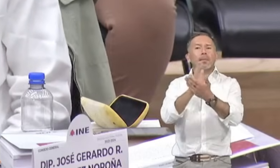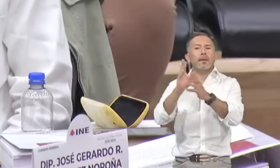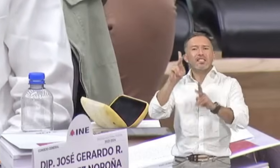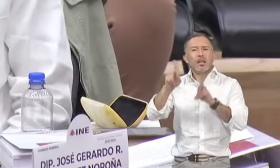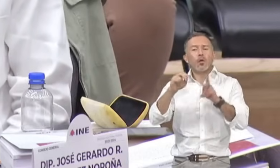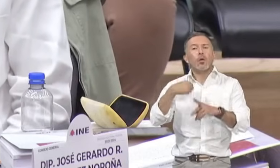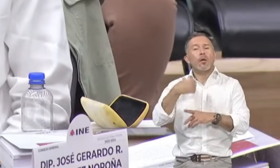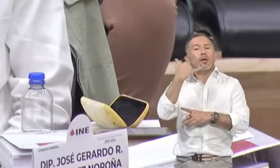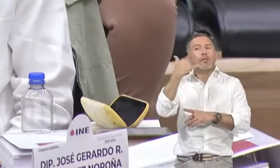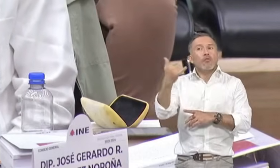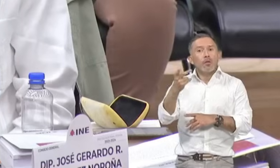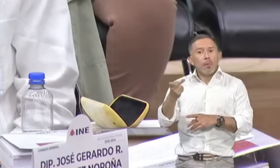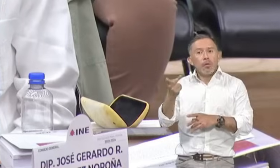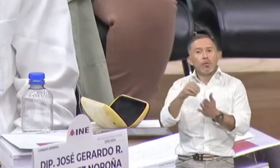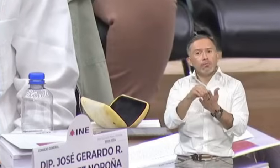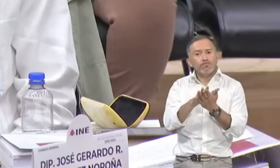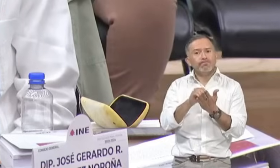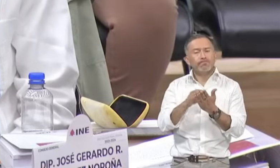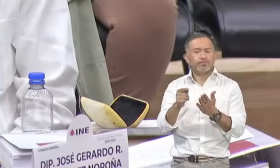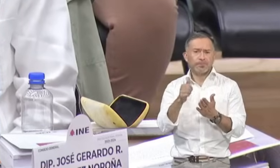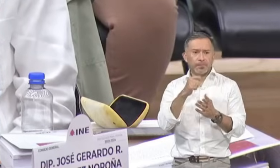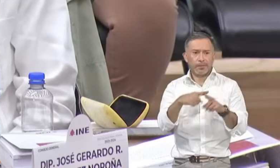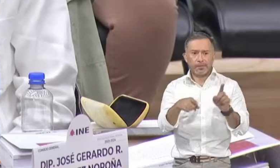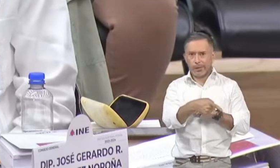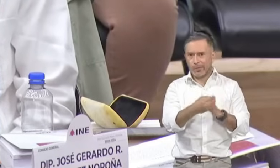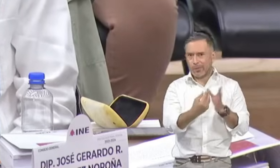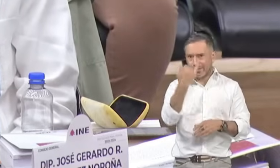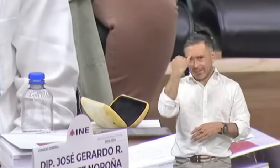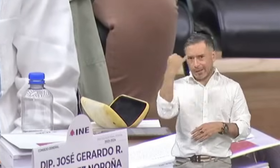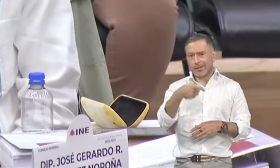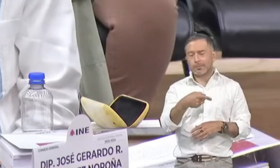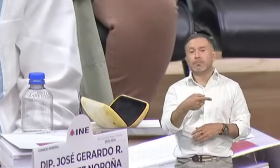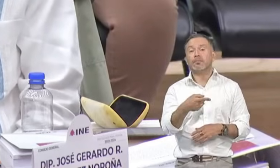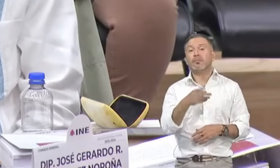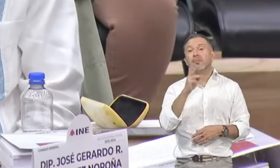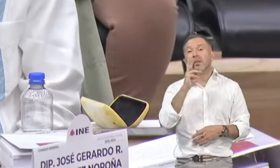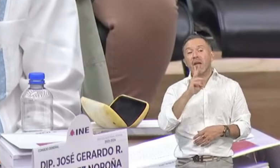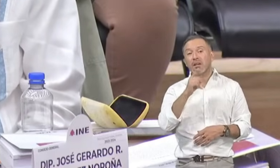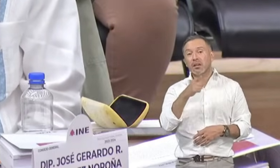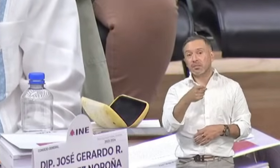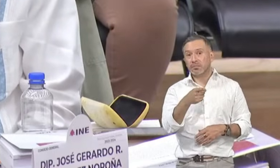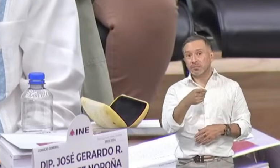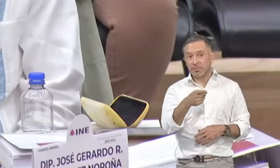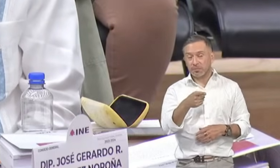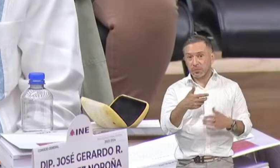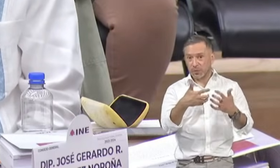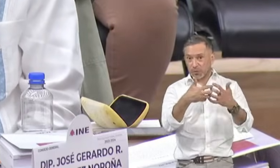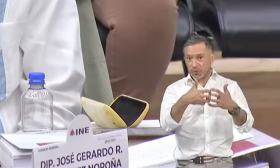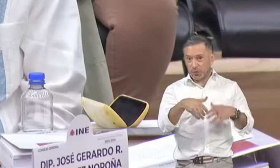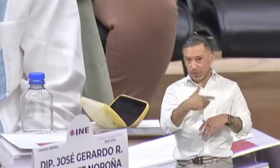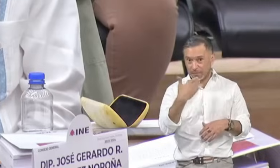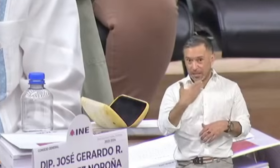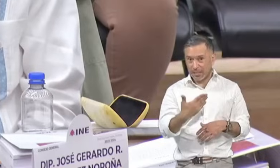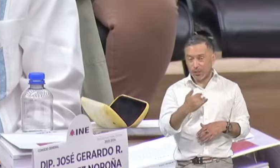vía telefónica, y que todavía está en valoración pues qué tan eficaces son en